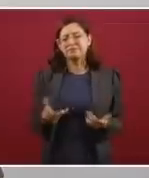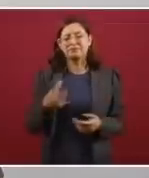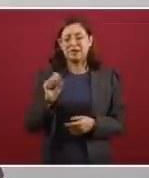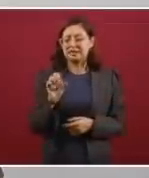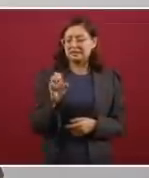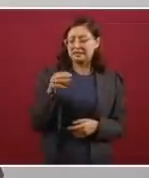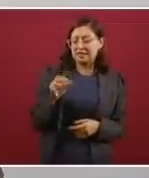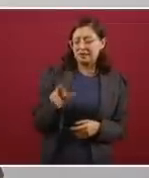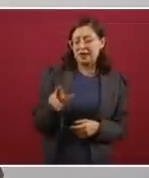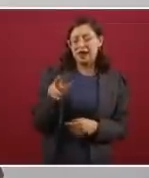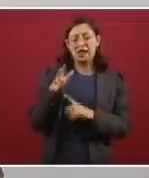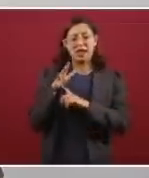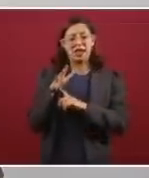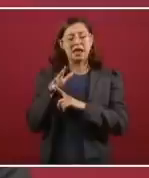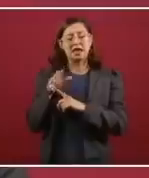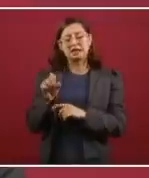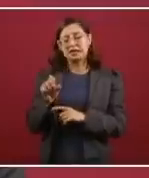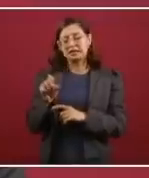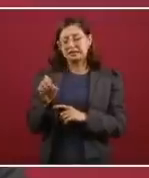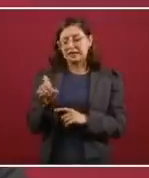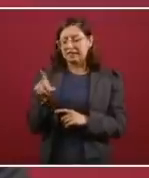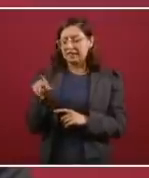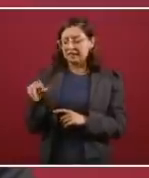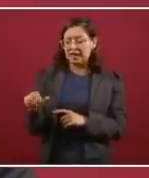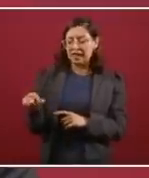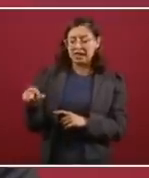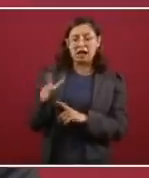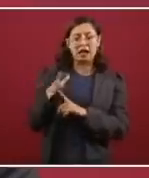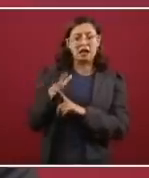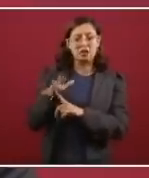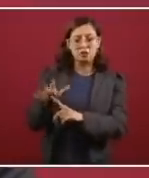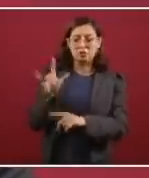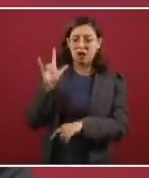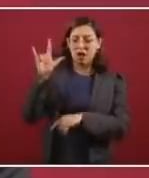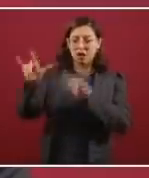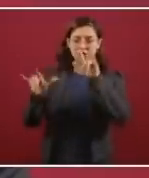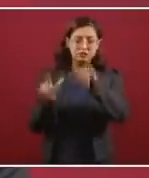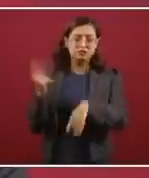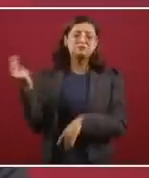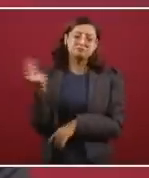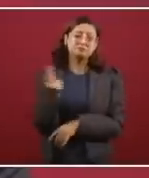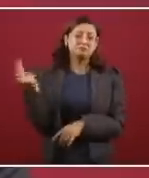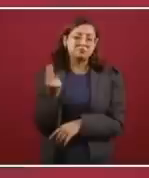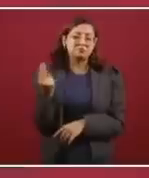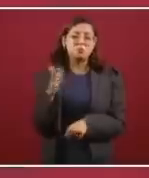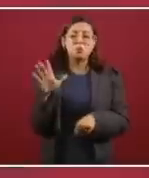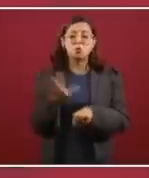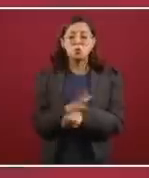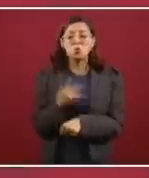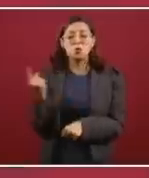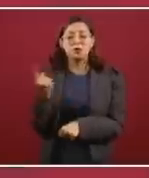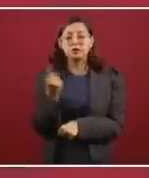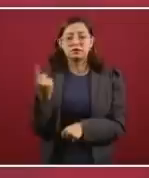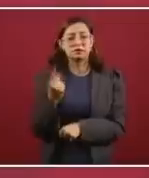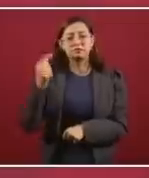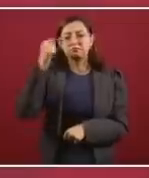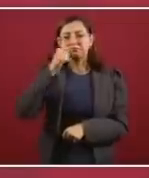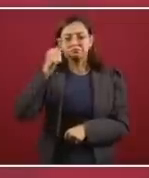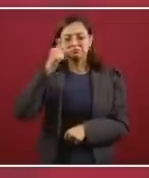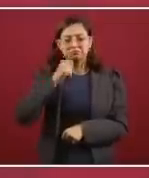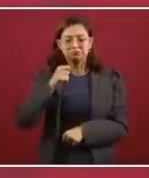los helicópteros? Porque hay un monitoreo permanente sobre el